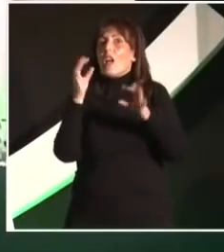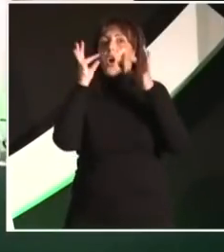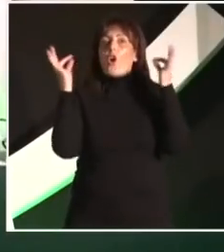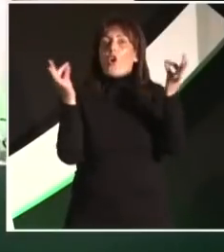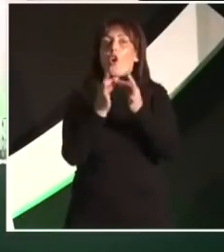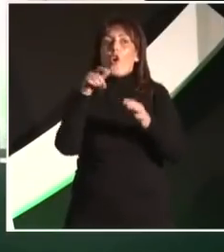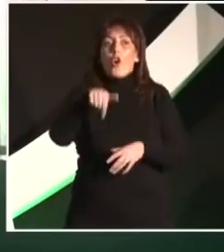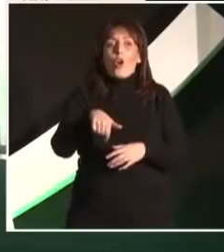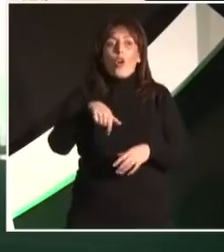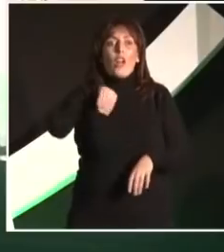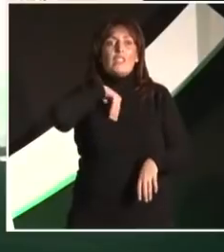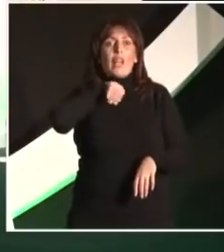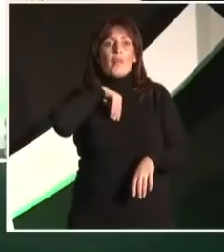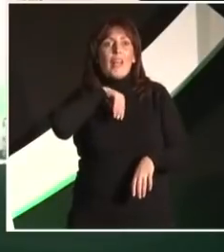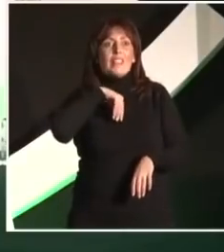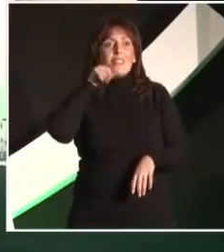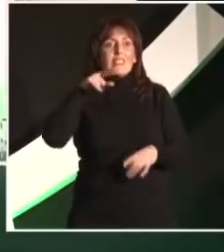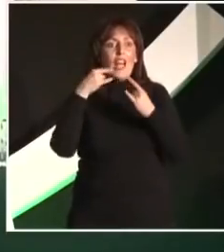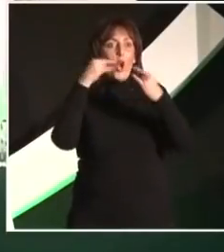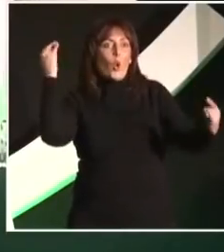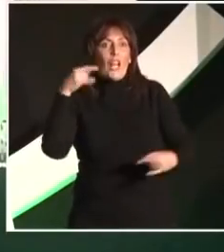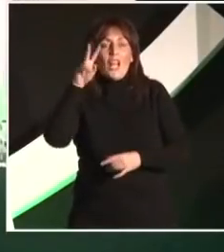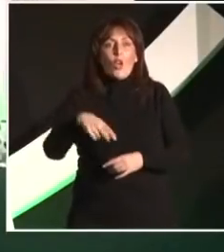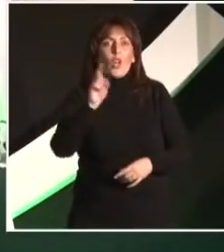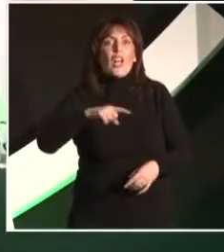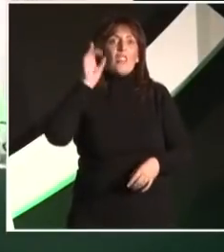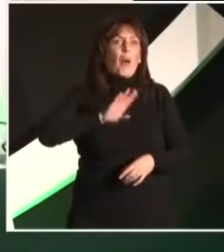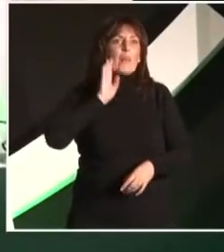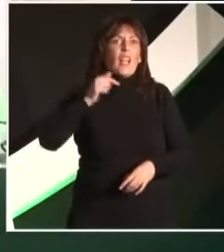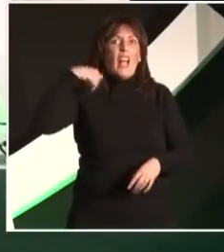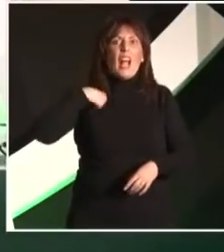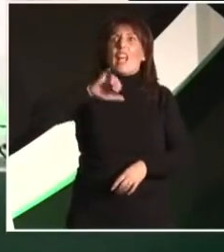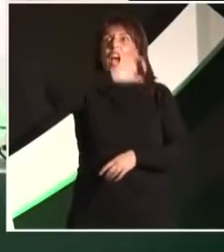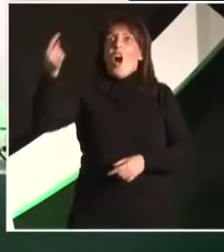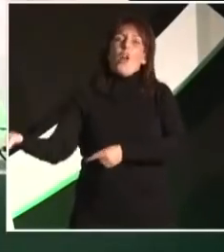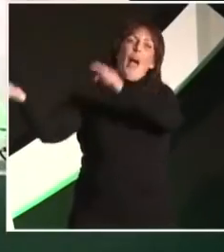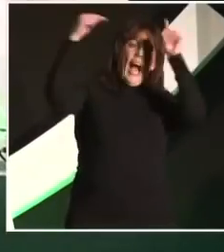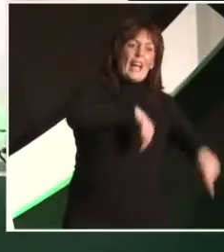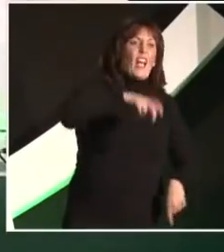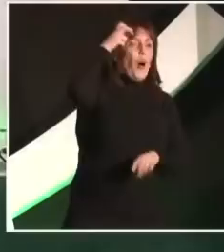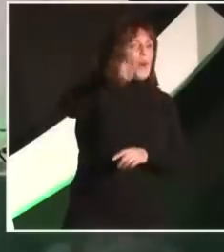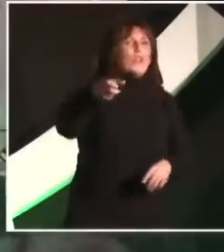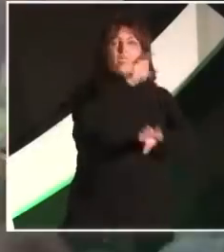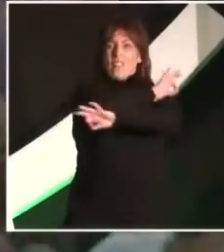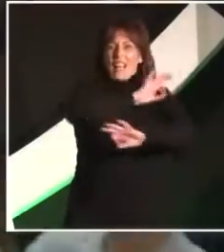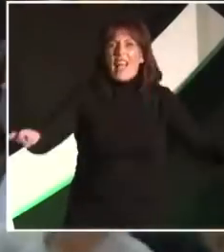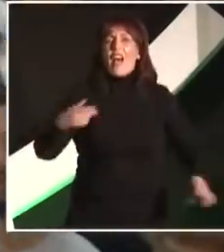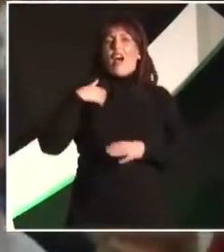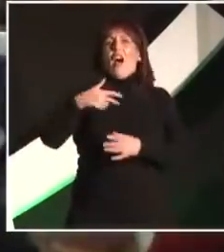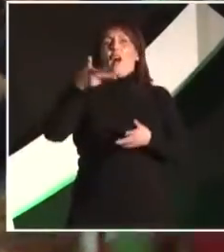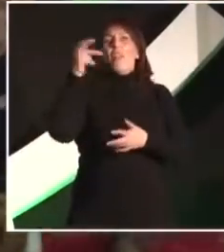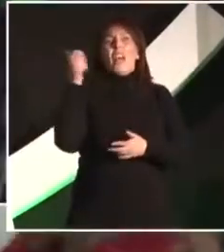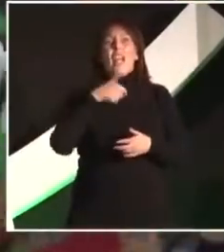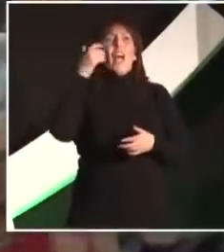es un cementerio nuclear y que no nos traigan más la mierda nuclear de media Europa al Cabril, que tenemos derecho a un medio ambiente